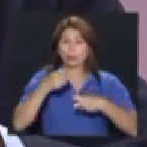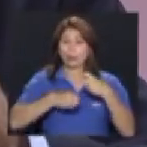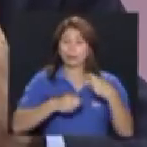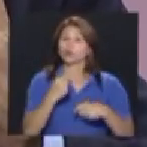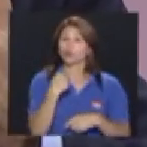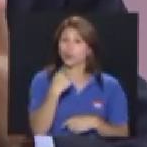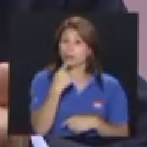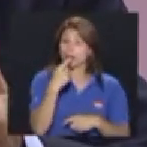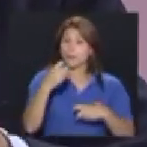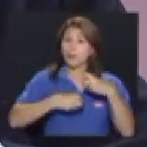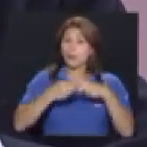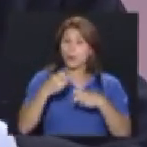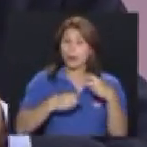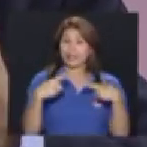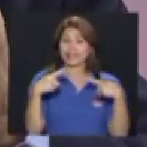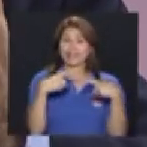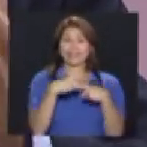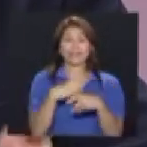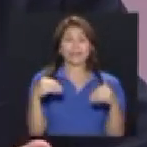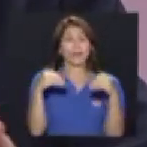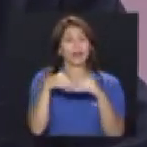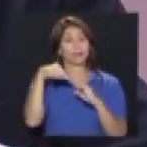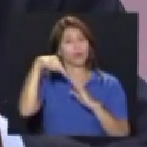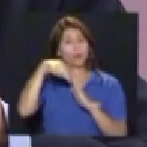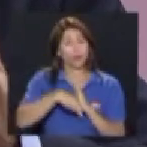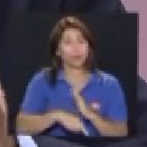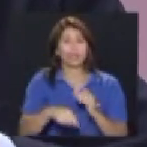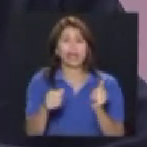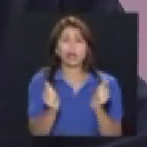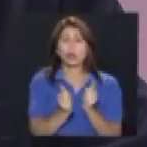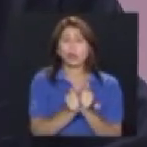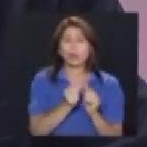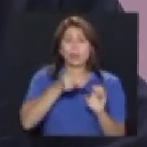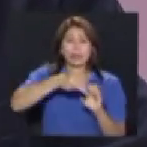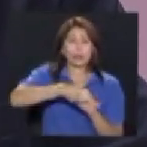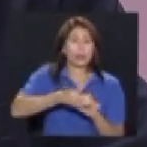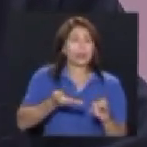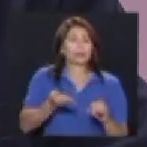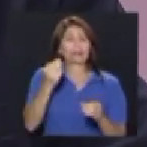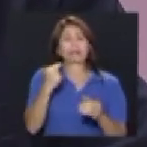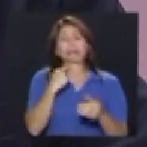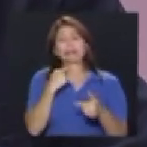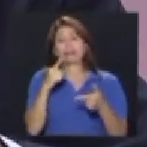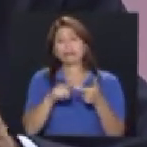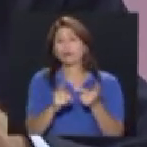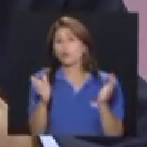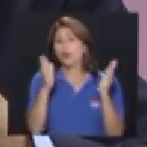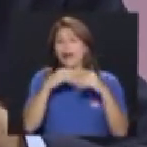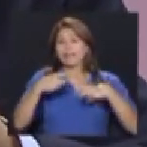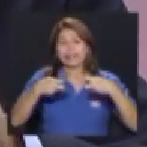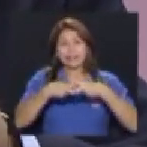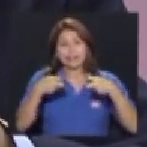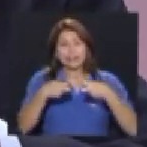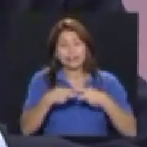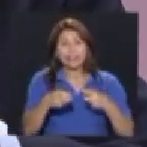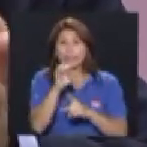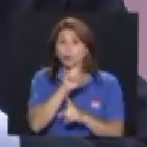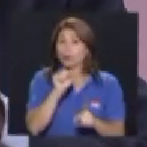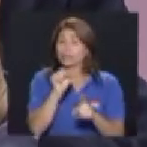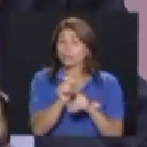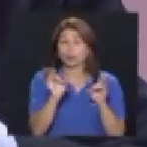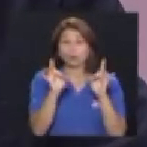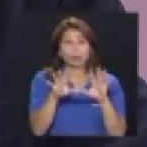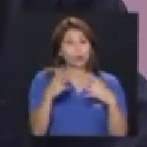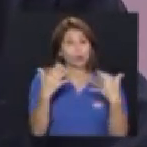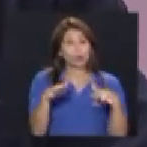profunda, con precios de petróleo, apagones, una situación realmente dramática, y produjimos,